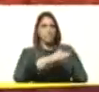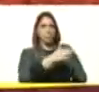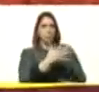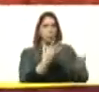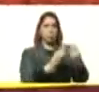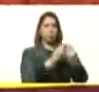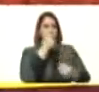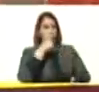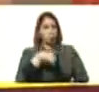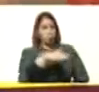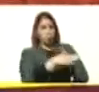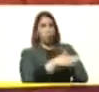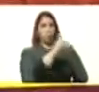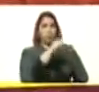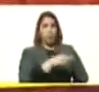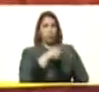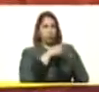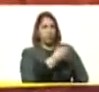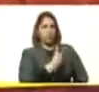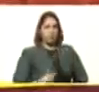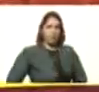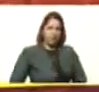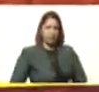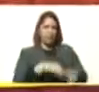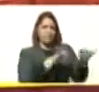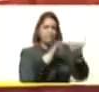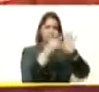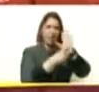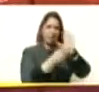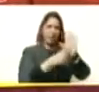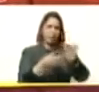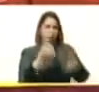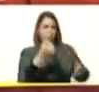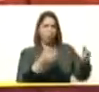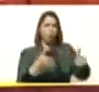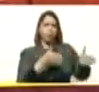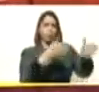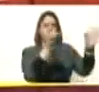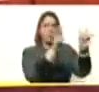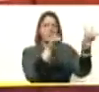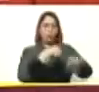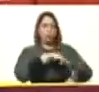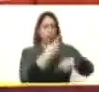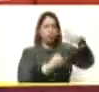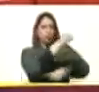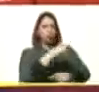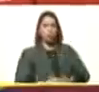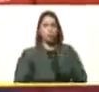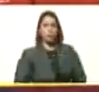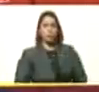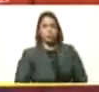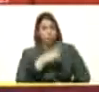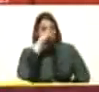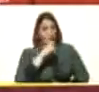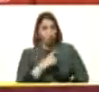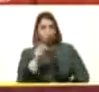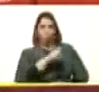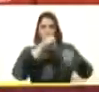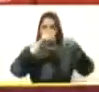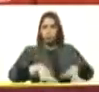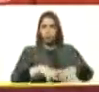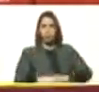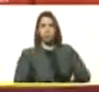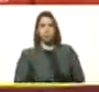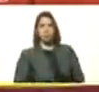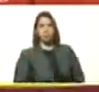usted, presidente, que ha sido el verdadero conductor de victorias de nuestra revolución bolivariana, que estos años no nos ha abandonado